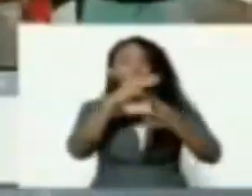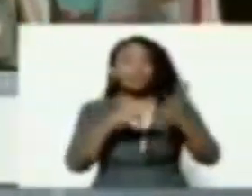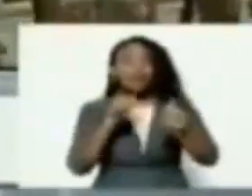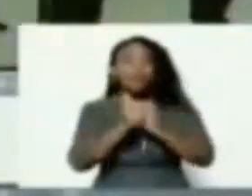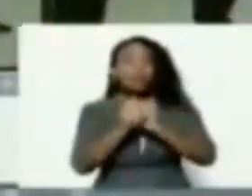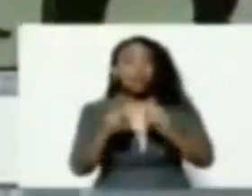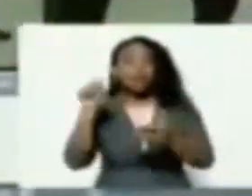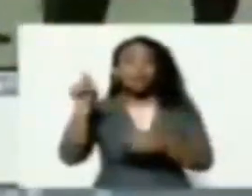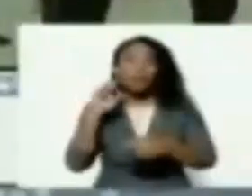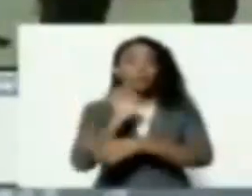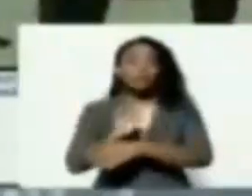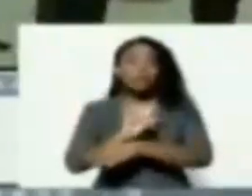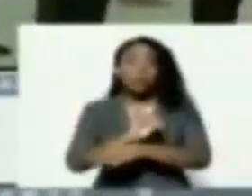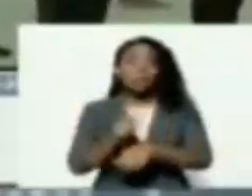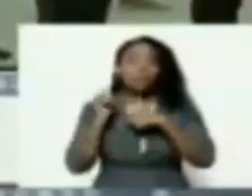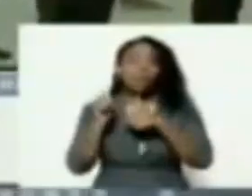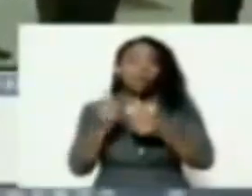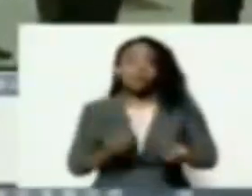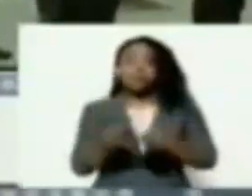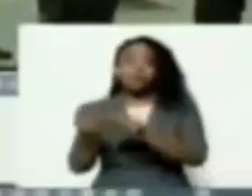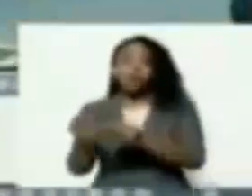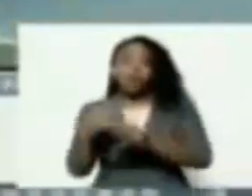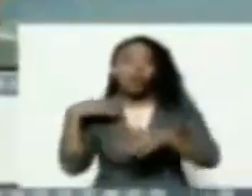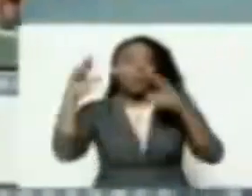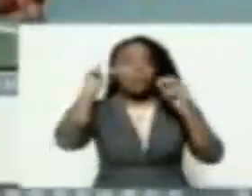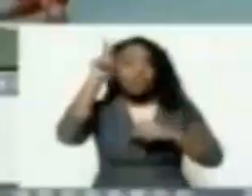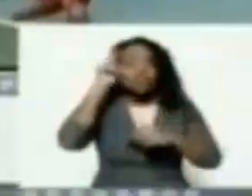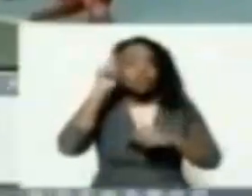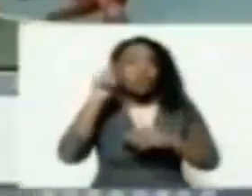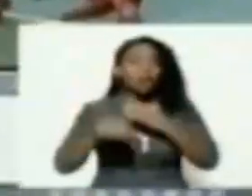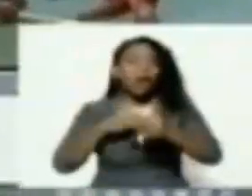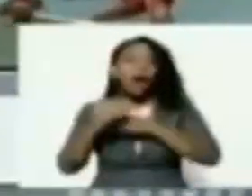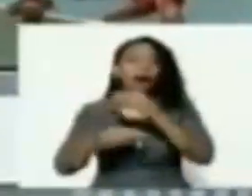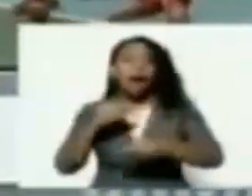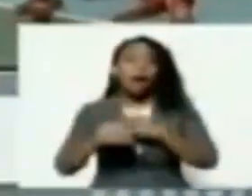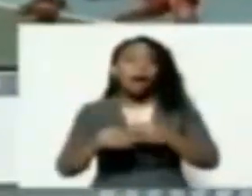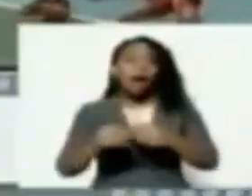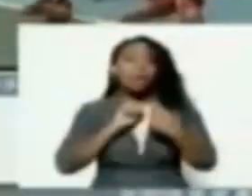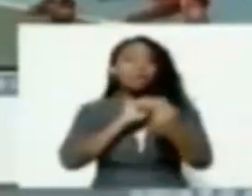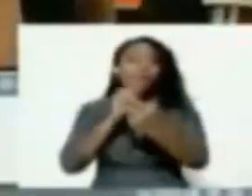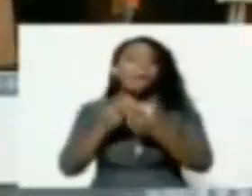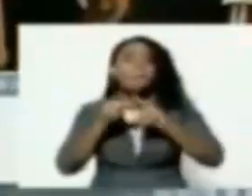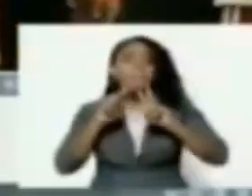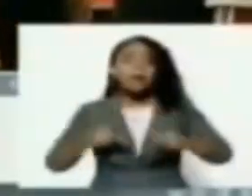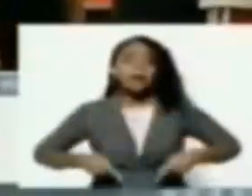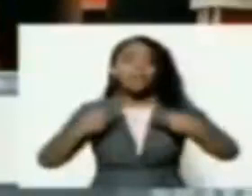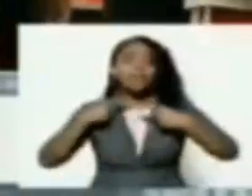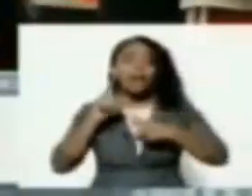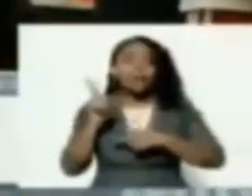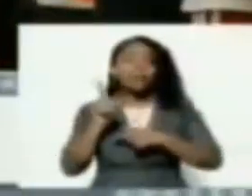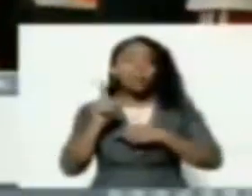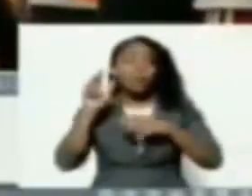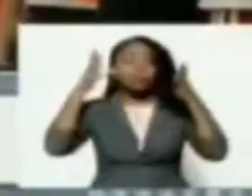estos núcleos funcionen a plenitud, que también los entrenadores sean parte importante de lo que estamos haciendo, traer el diálogo por la paz y la vida en todos estos sectores. Y aparte